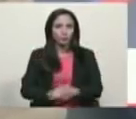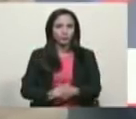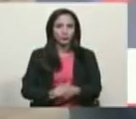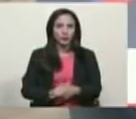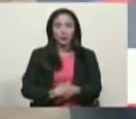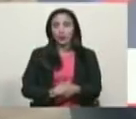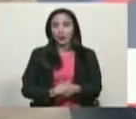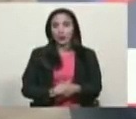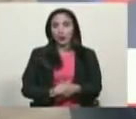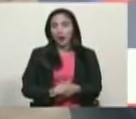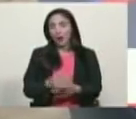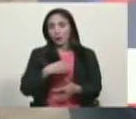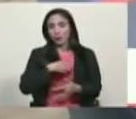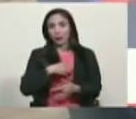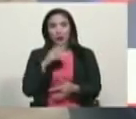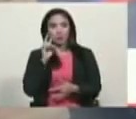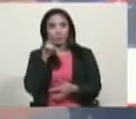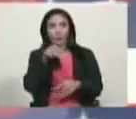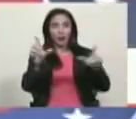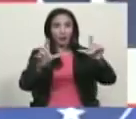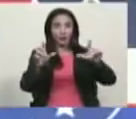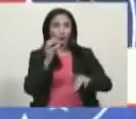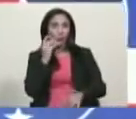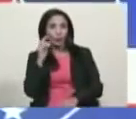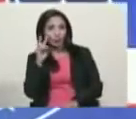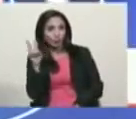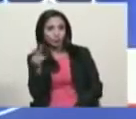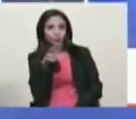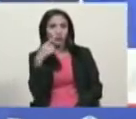podrán ver en CNN ni en BBC.